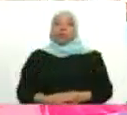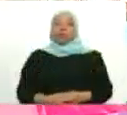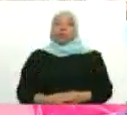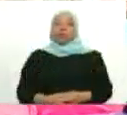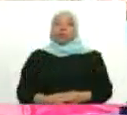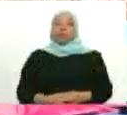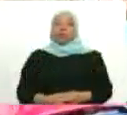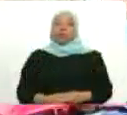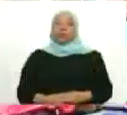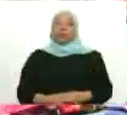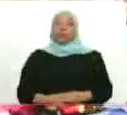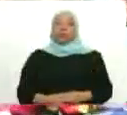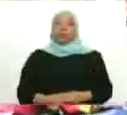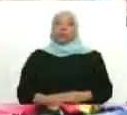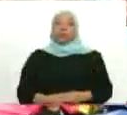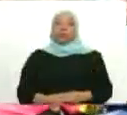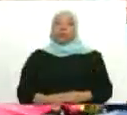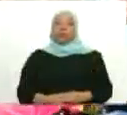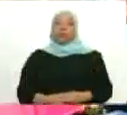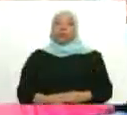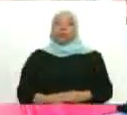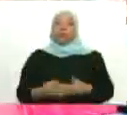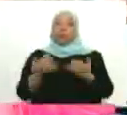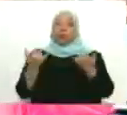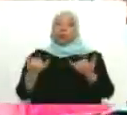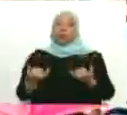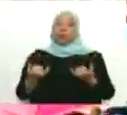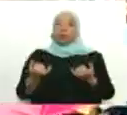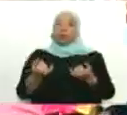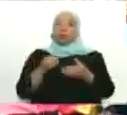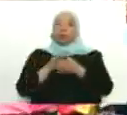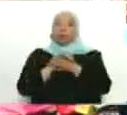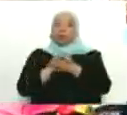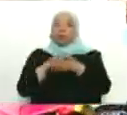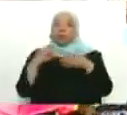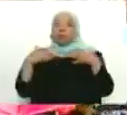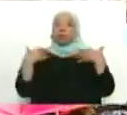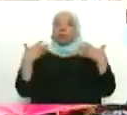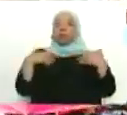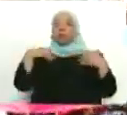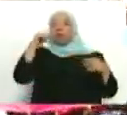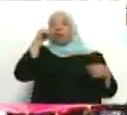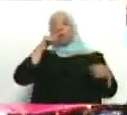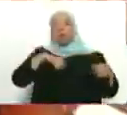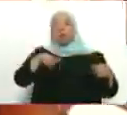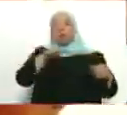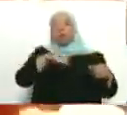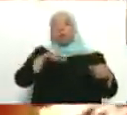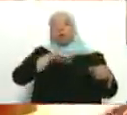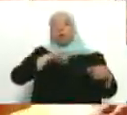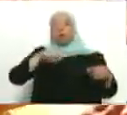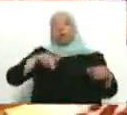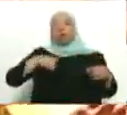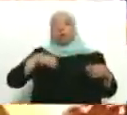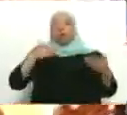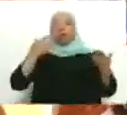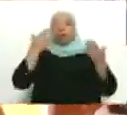Y ahora vamos a recibir con la algarabía y el amor del pueblo a nuestro